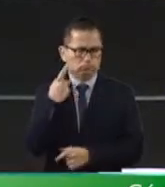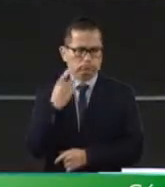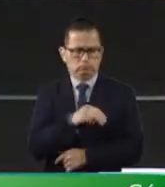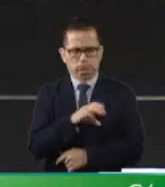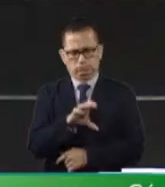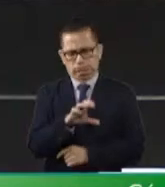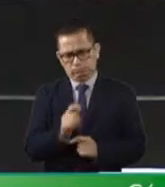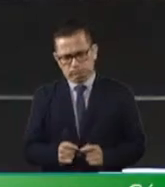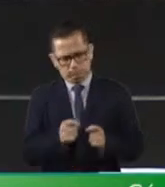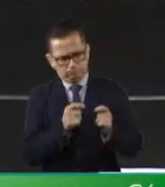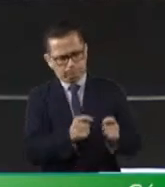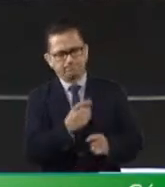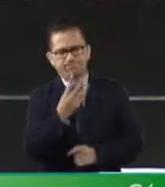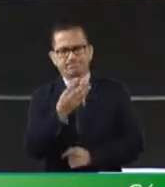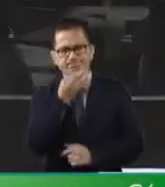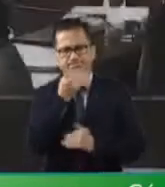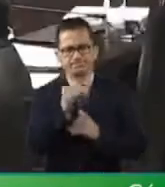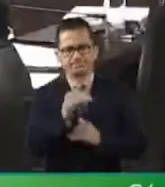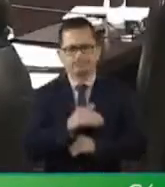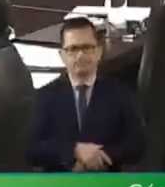por 3 minutos.